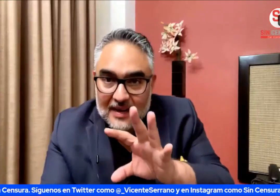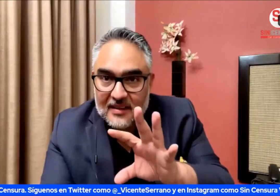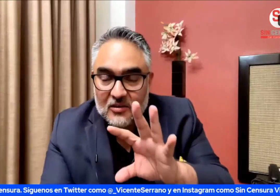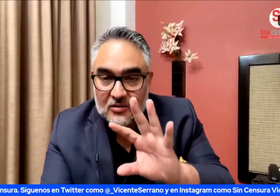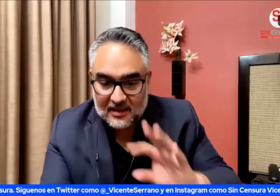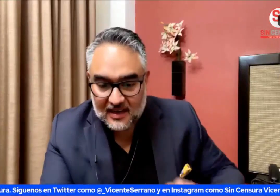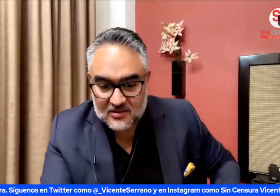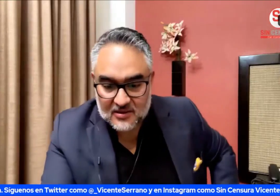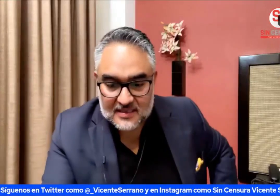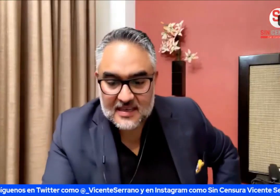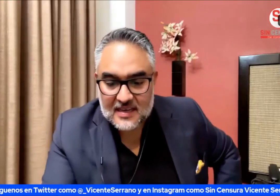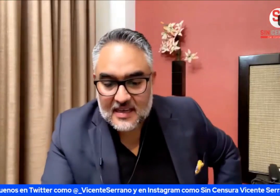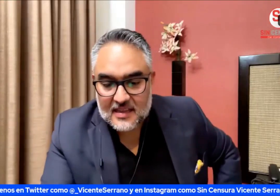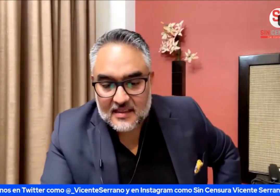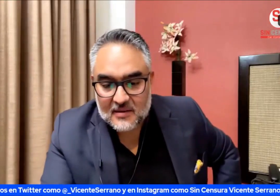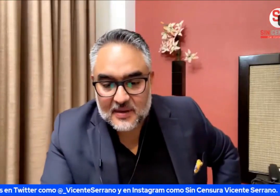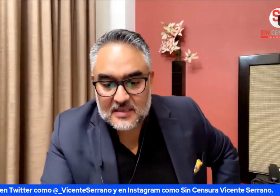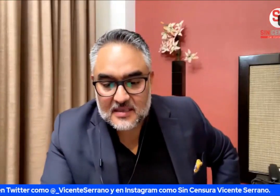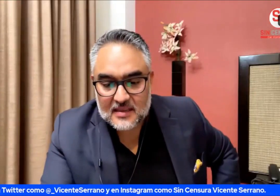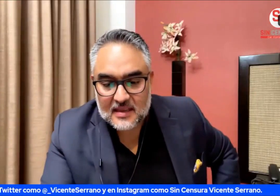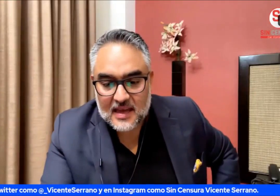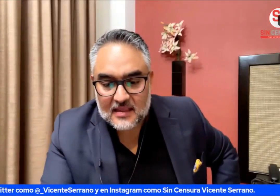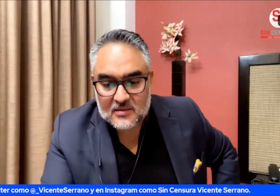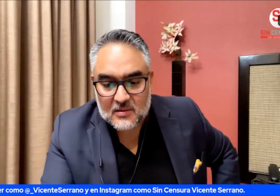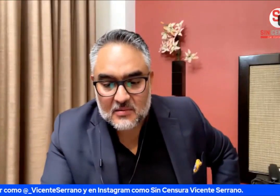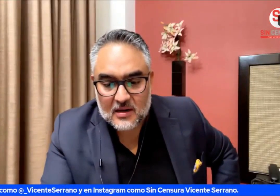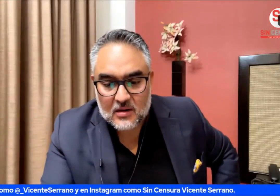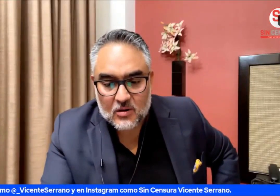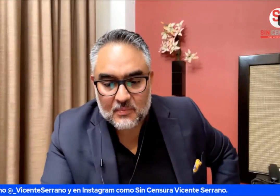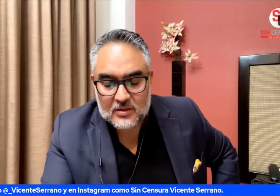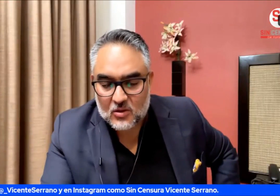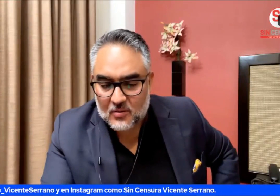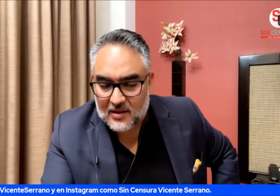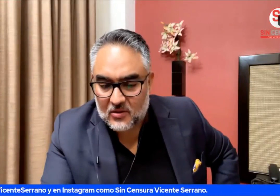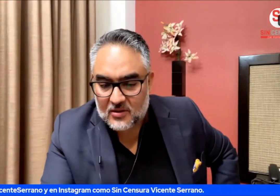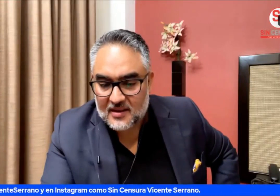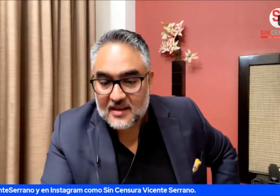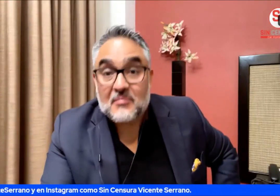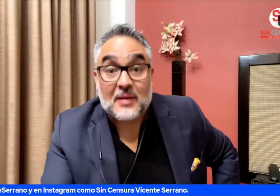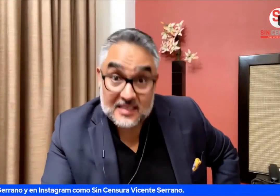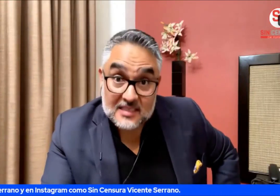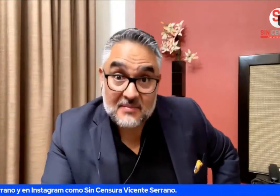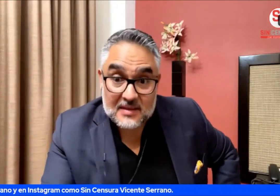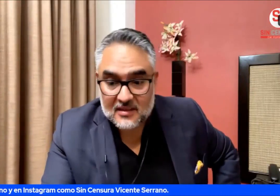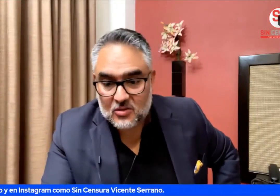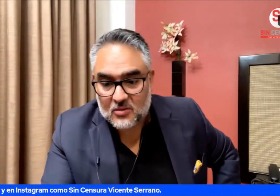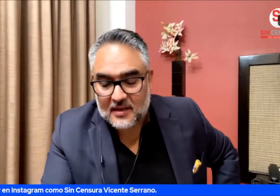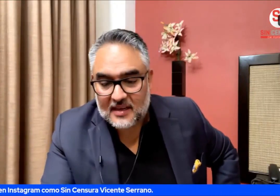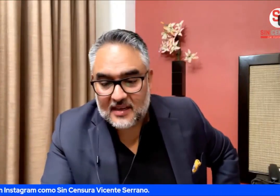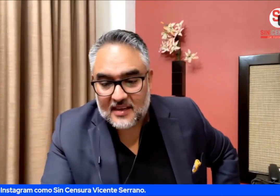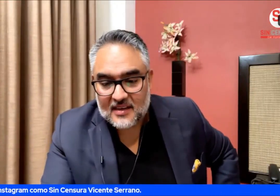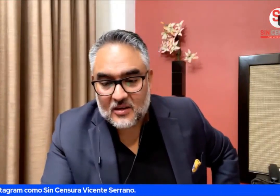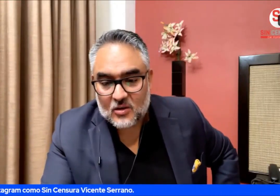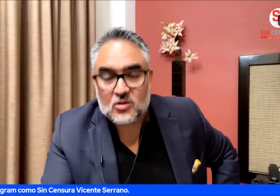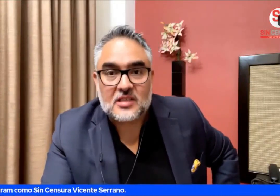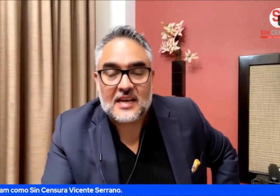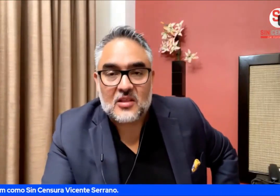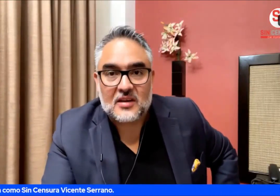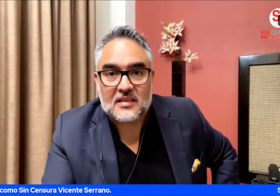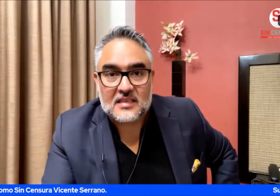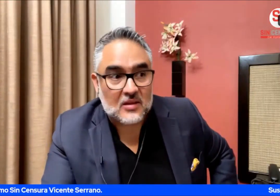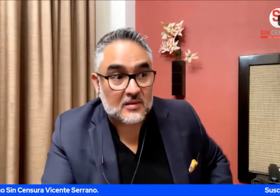otra parte con declaraciones del presidente Andrés Manuel López Obrador, precisamente sobre